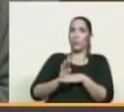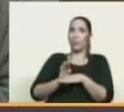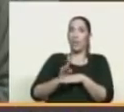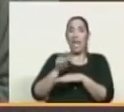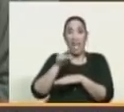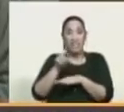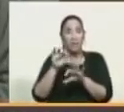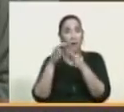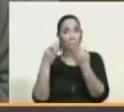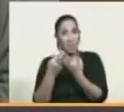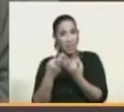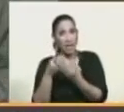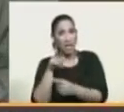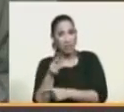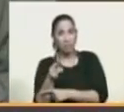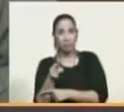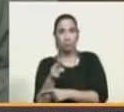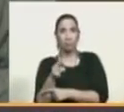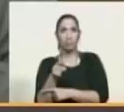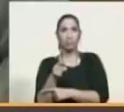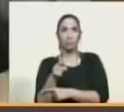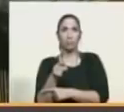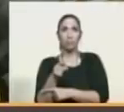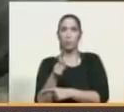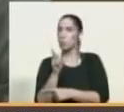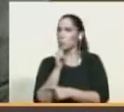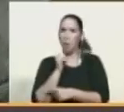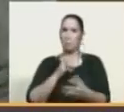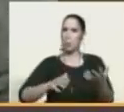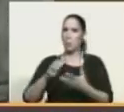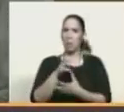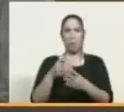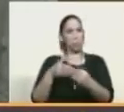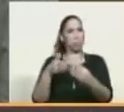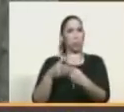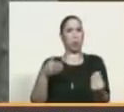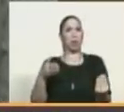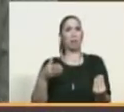así, que no tienen problemas, pues, porque ellos tienen dólares afuera,